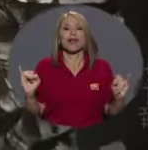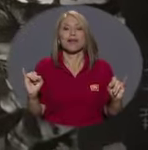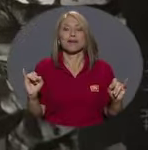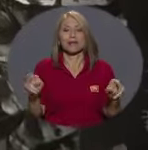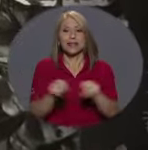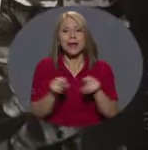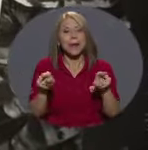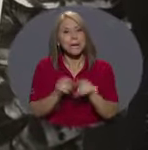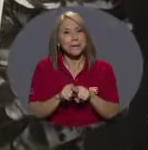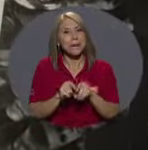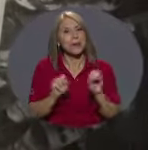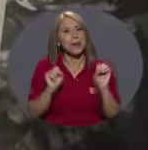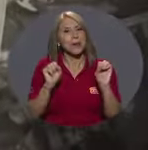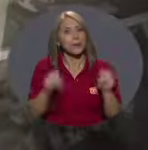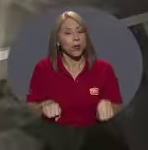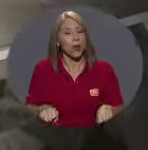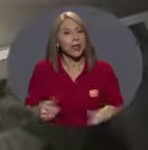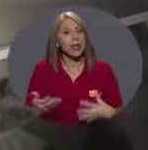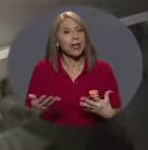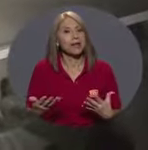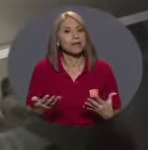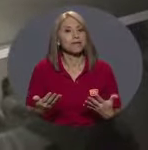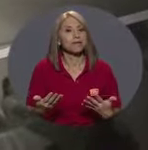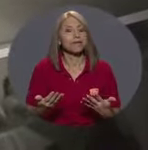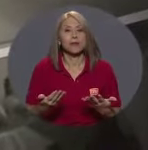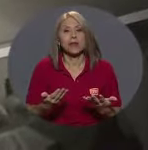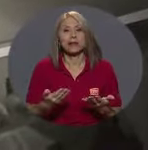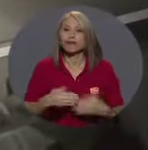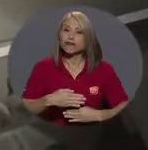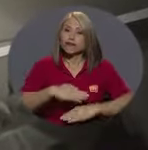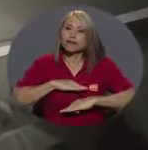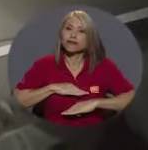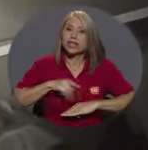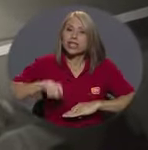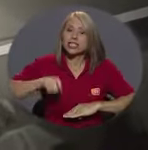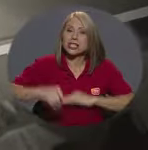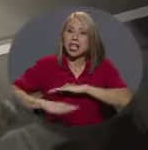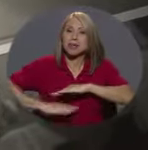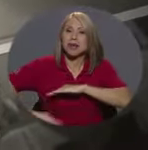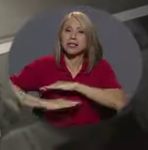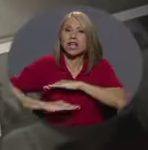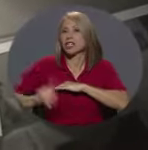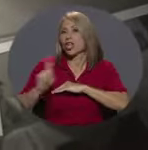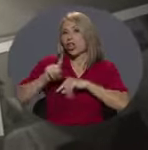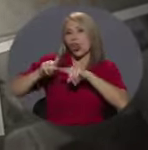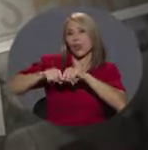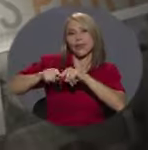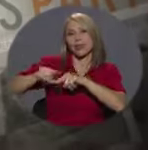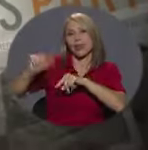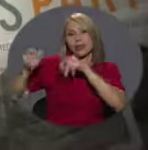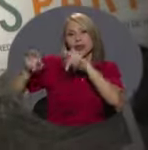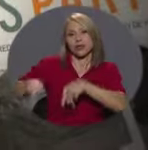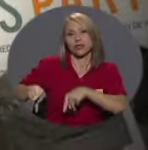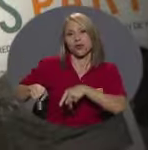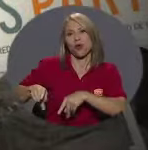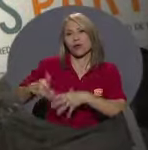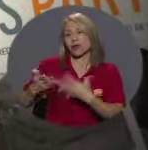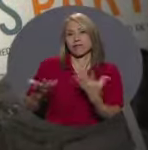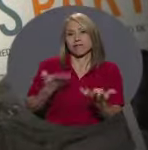también la capacidad de poder adquirir todas sus necesidades básicas sin depender de una persona, ¿verdad? Ya sea un